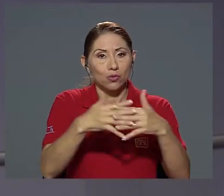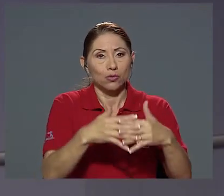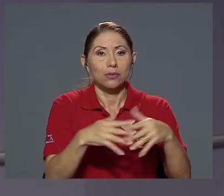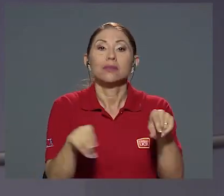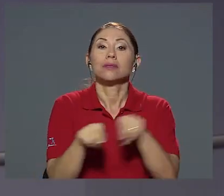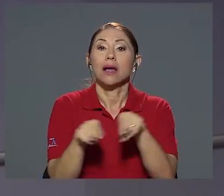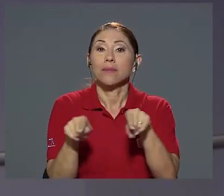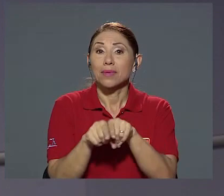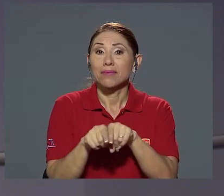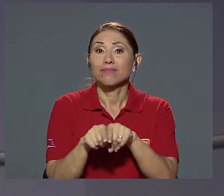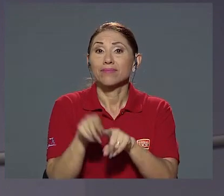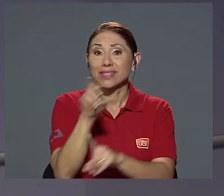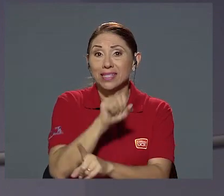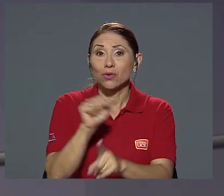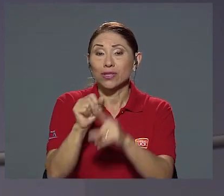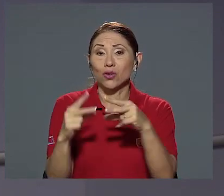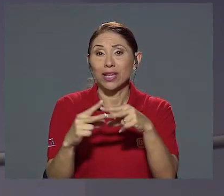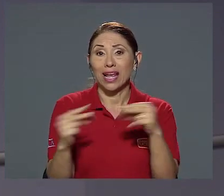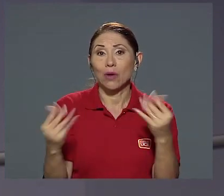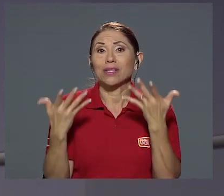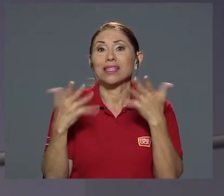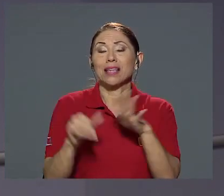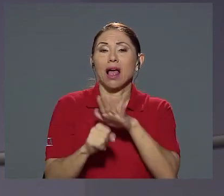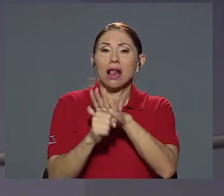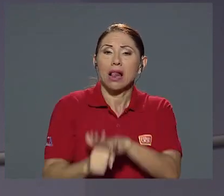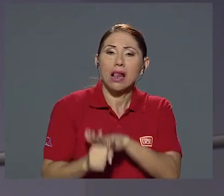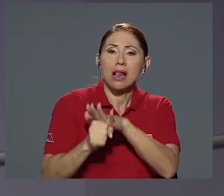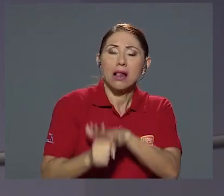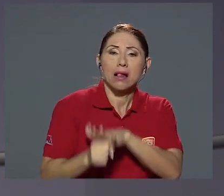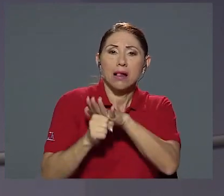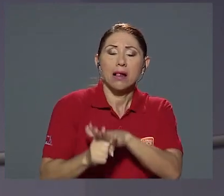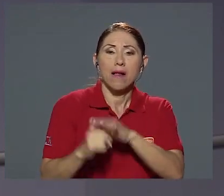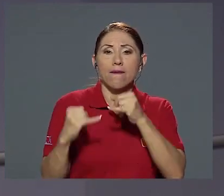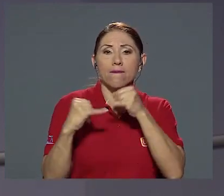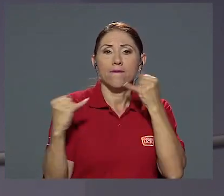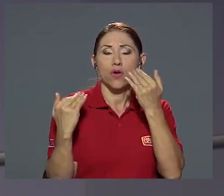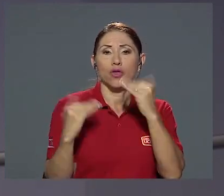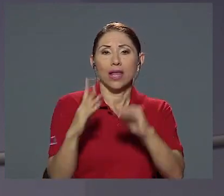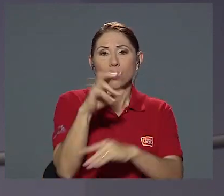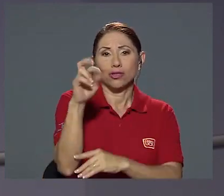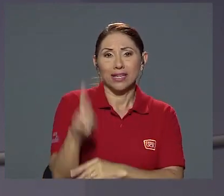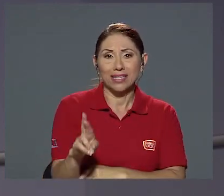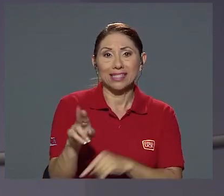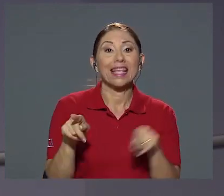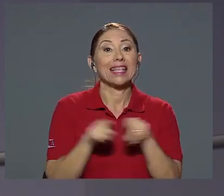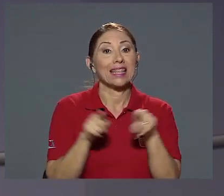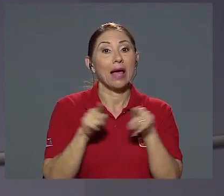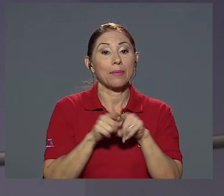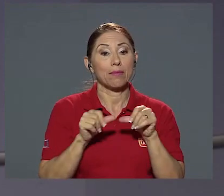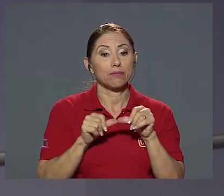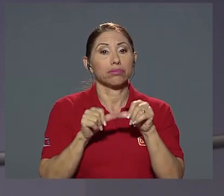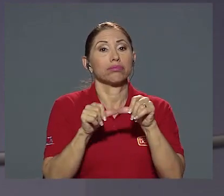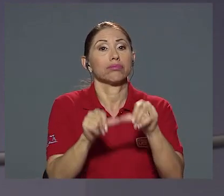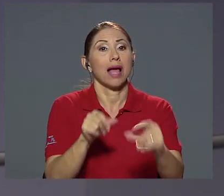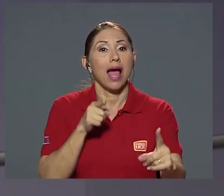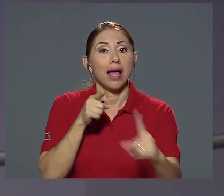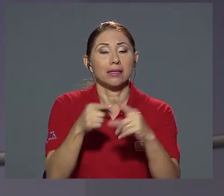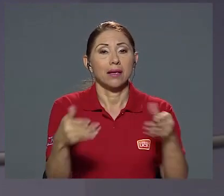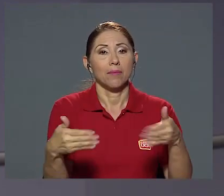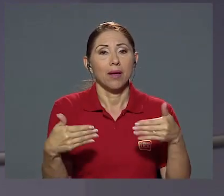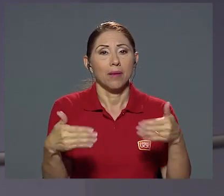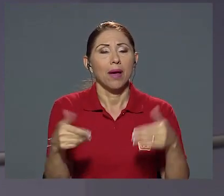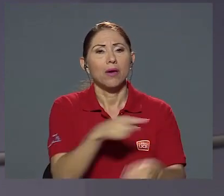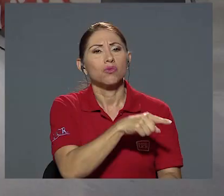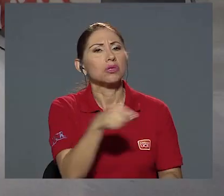situación nicaragüense ya está empezando a presionar la frontera costarricense, y también pues se va a mover hacia Panamá. ¿Cómo